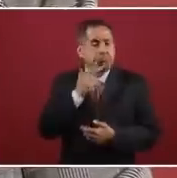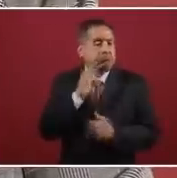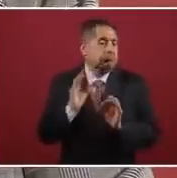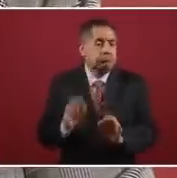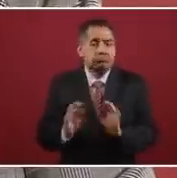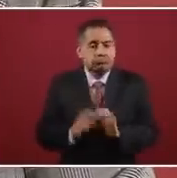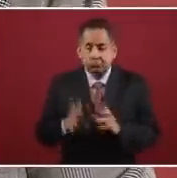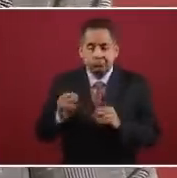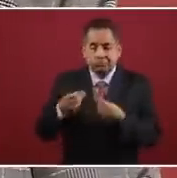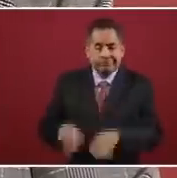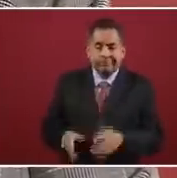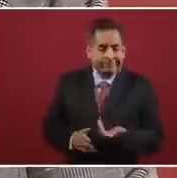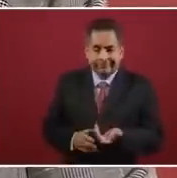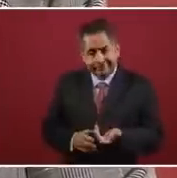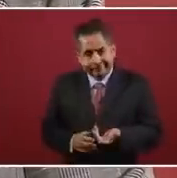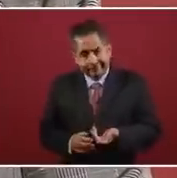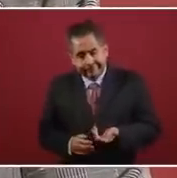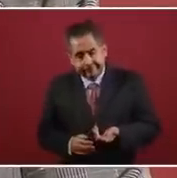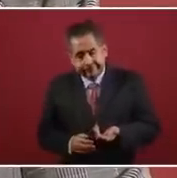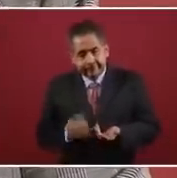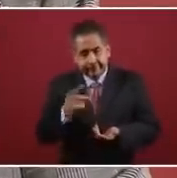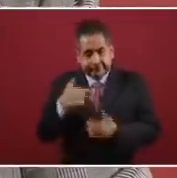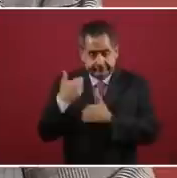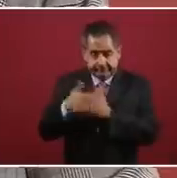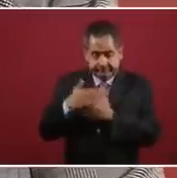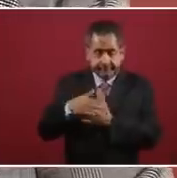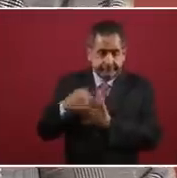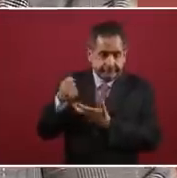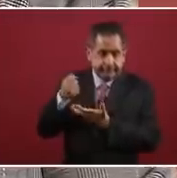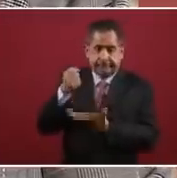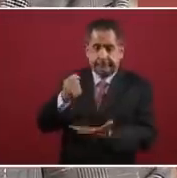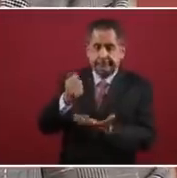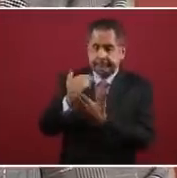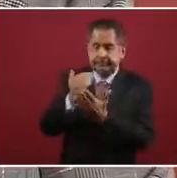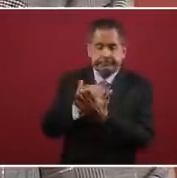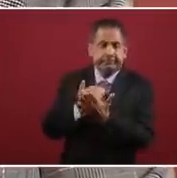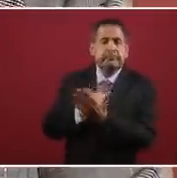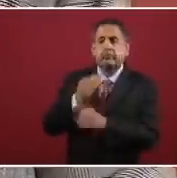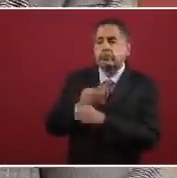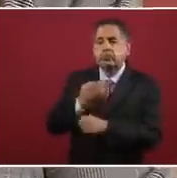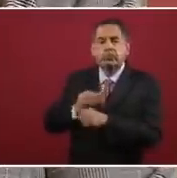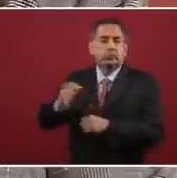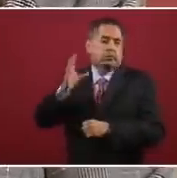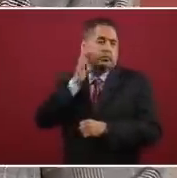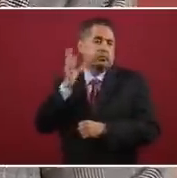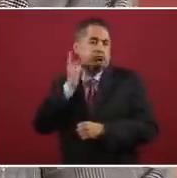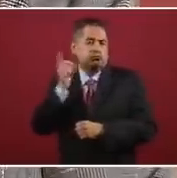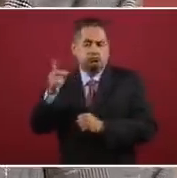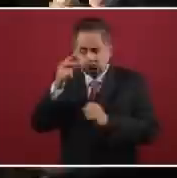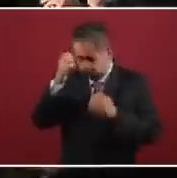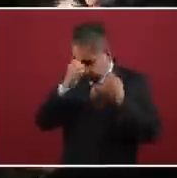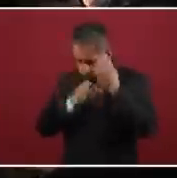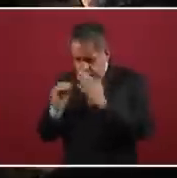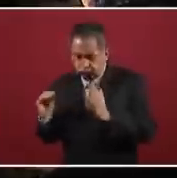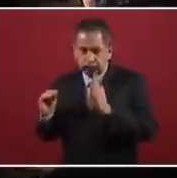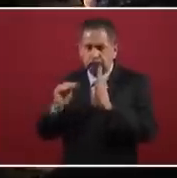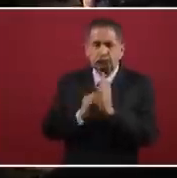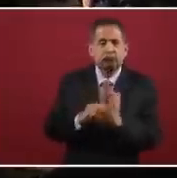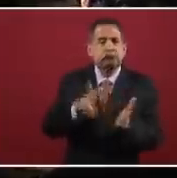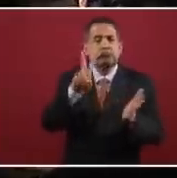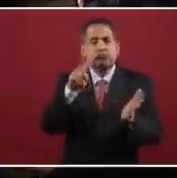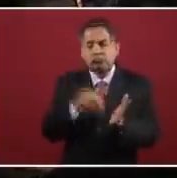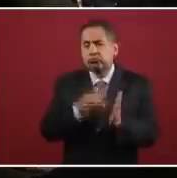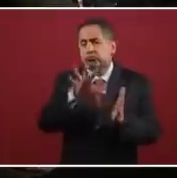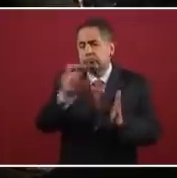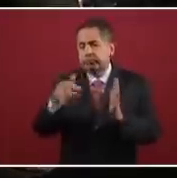en el paquete presupuestario que está en el Congreso en estos días, se ha asignado